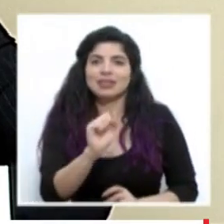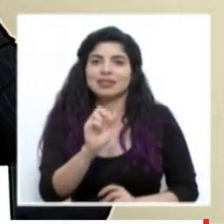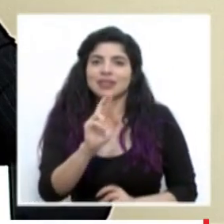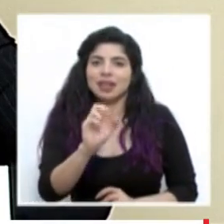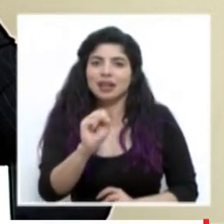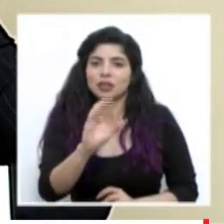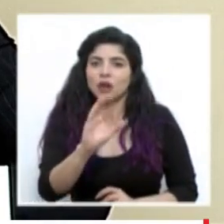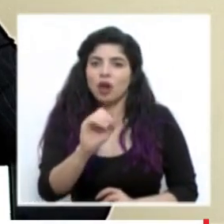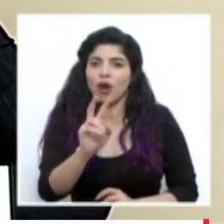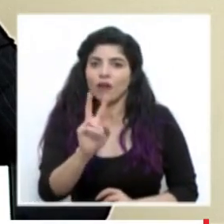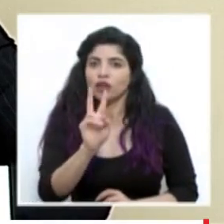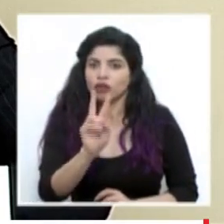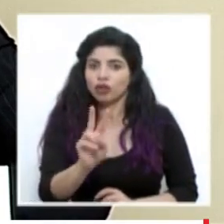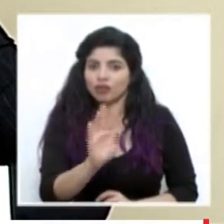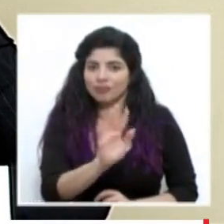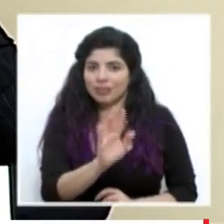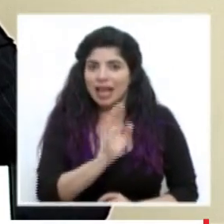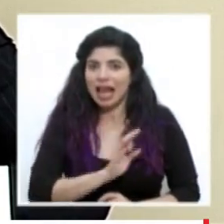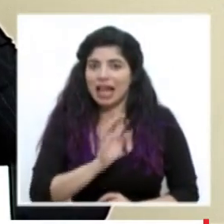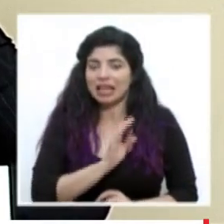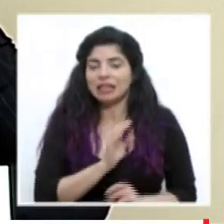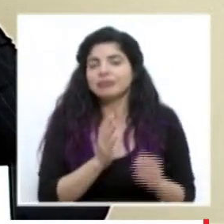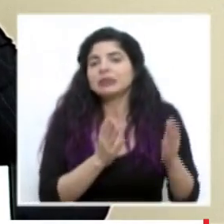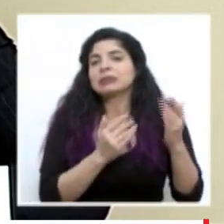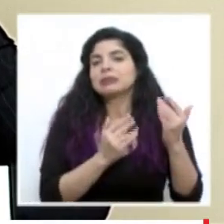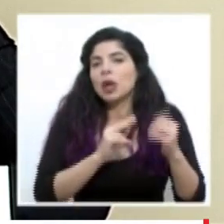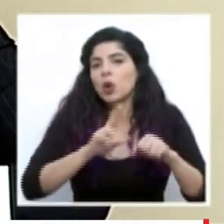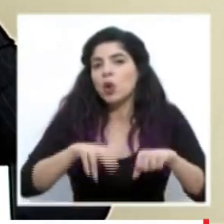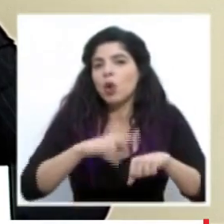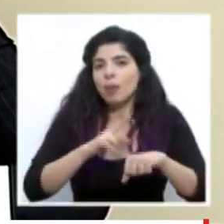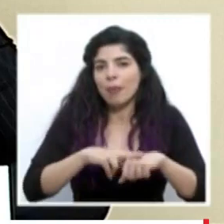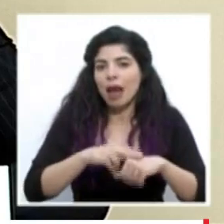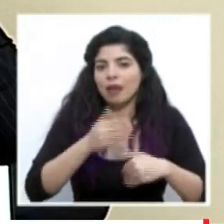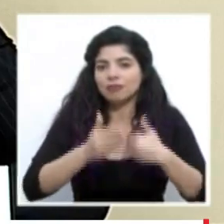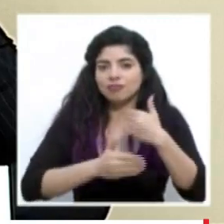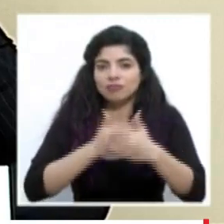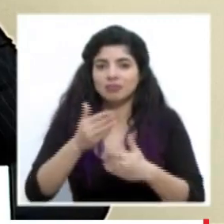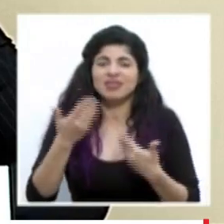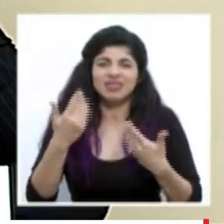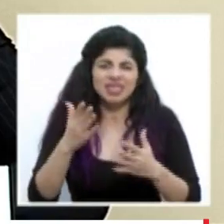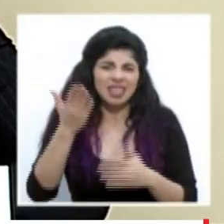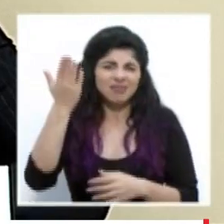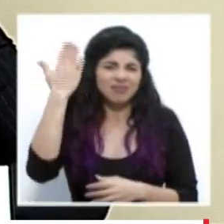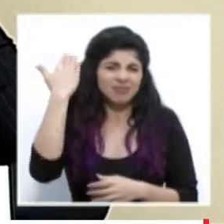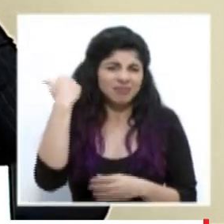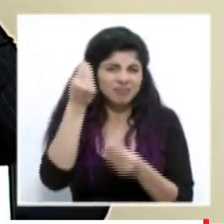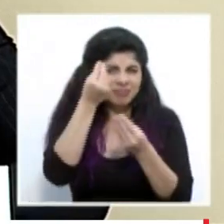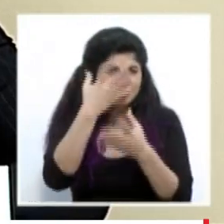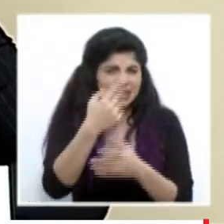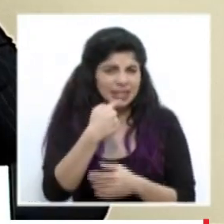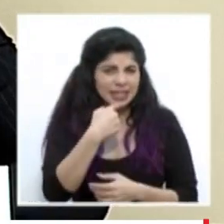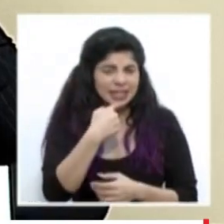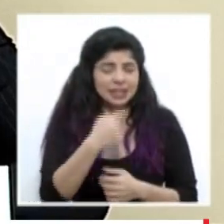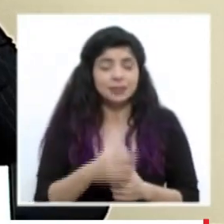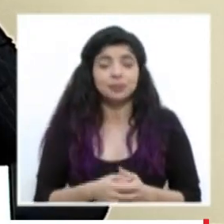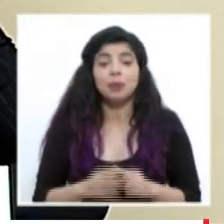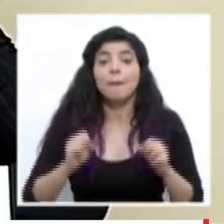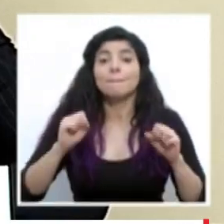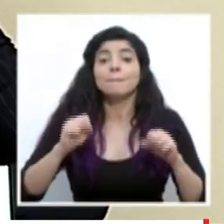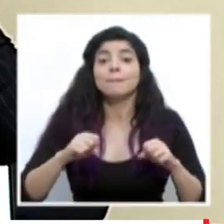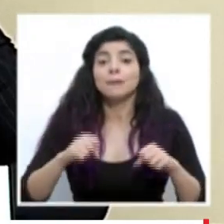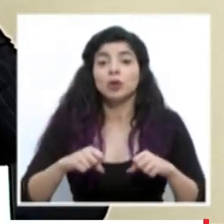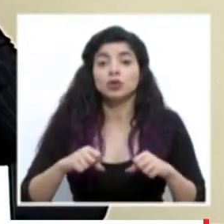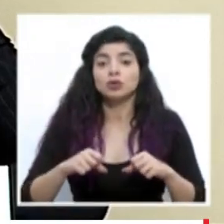es hasta cierto punto esperable, usual dentro de la evolución, incluso lo habíamos indicado en algún momento, que se